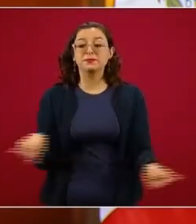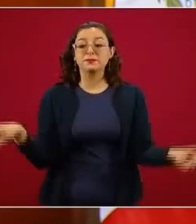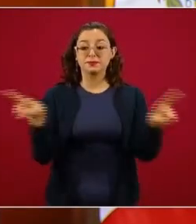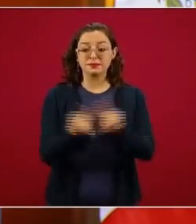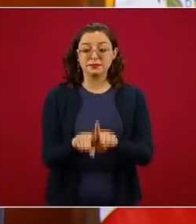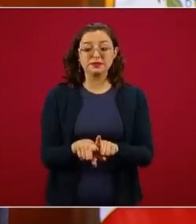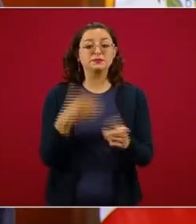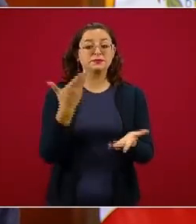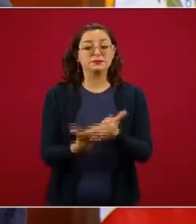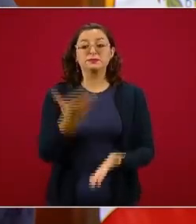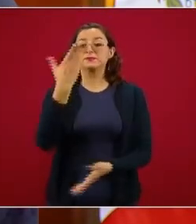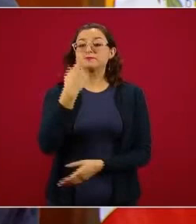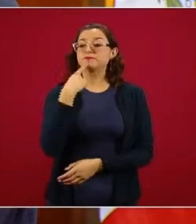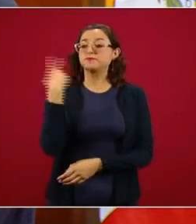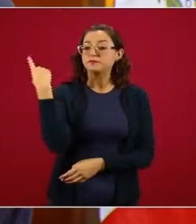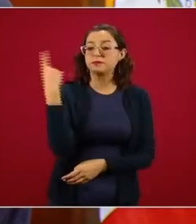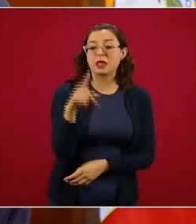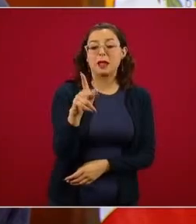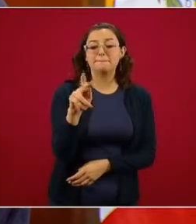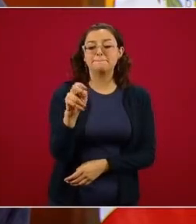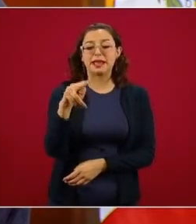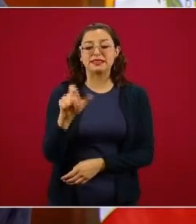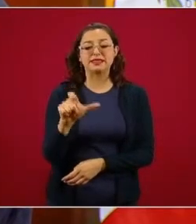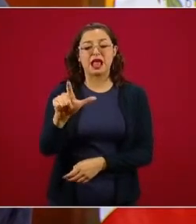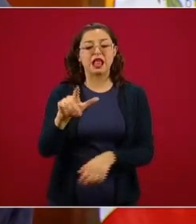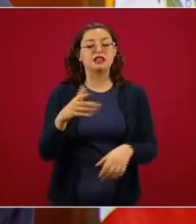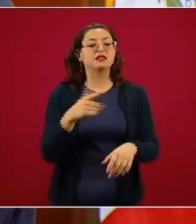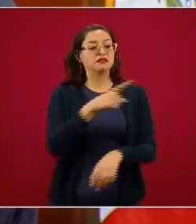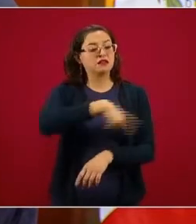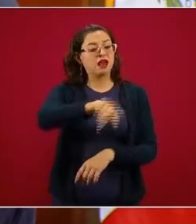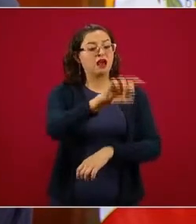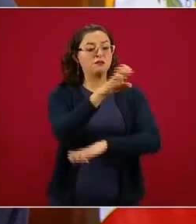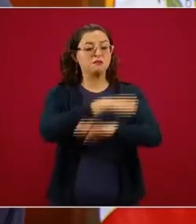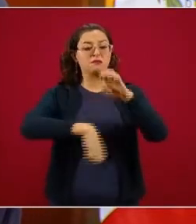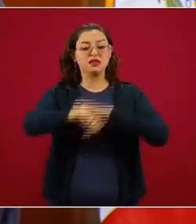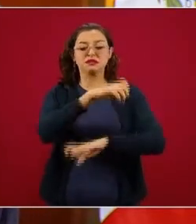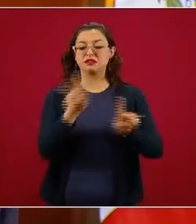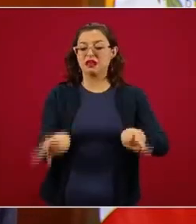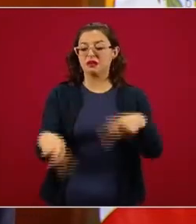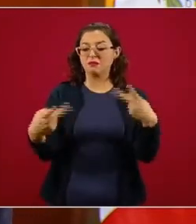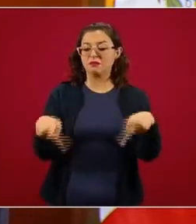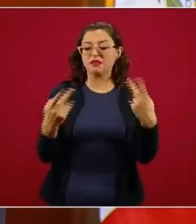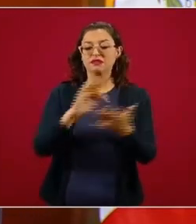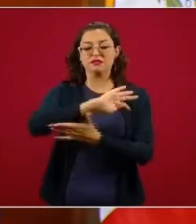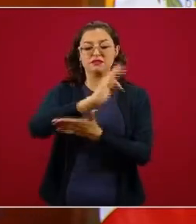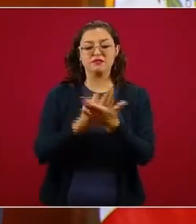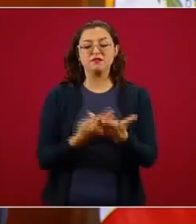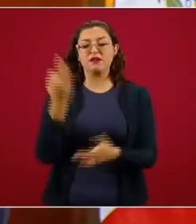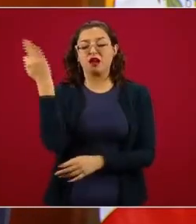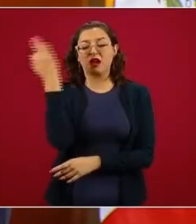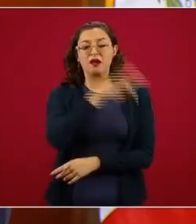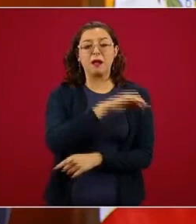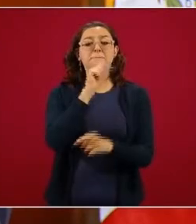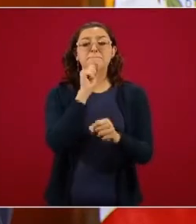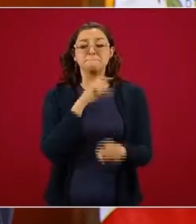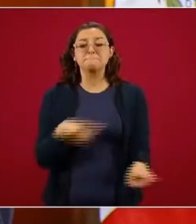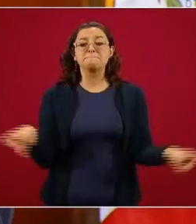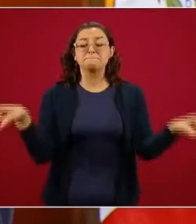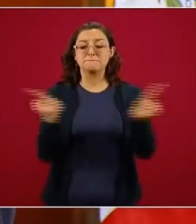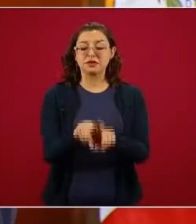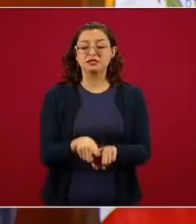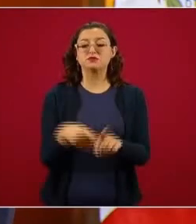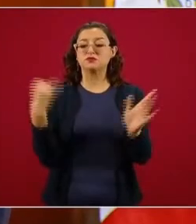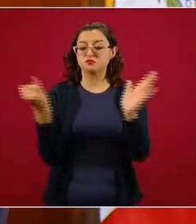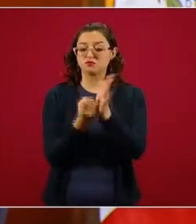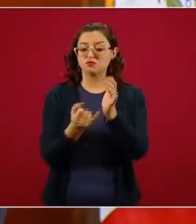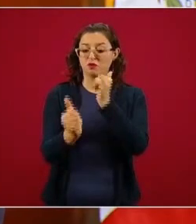penales contra falsificadores de facturas y se convirtió en delito grave la